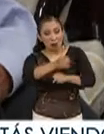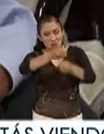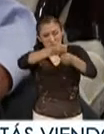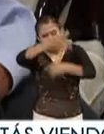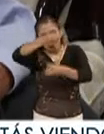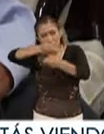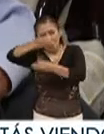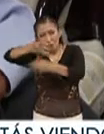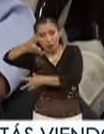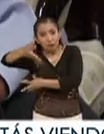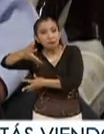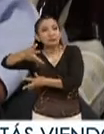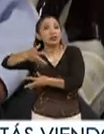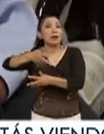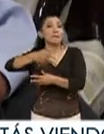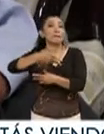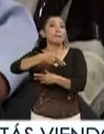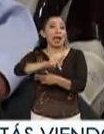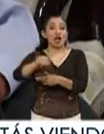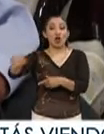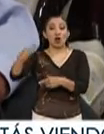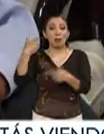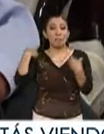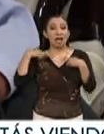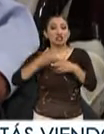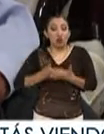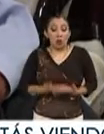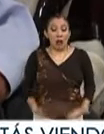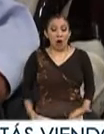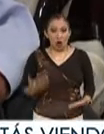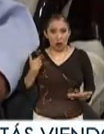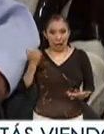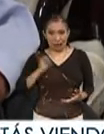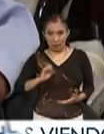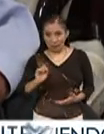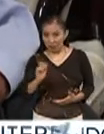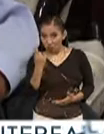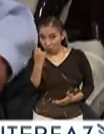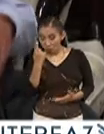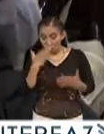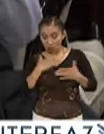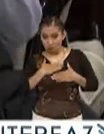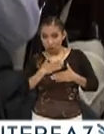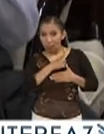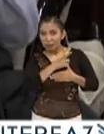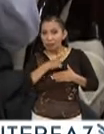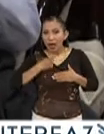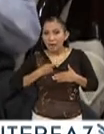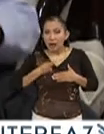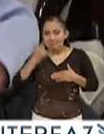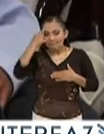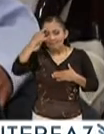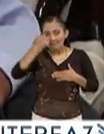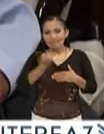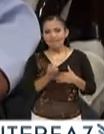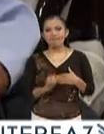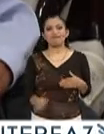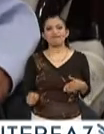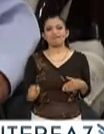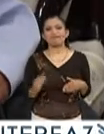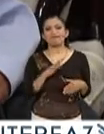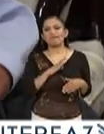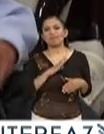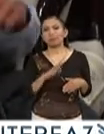información, pero el maestro de hoy, el del siglo XXI, debe tener la capacidad